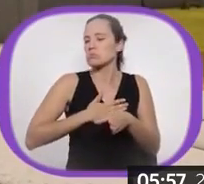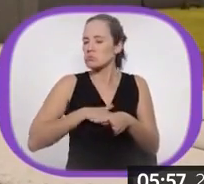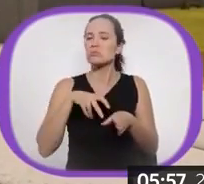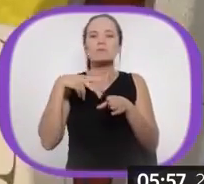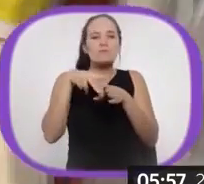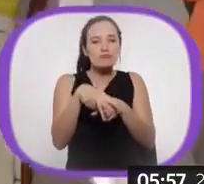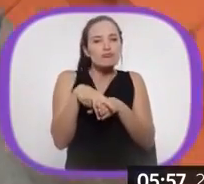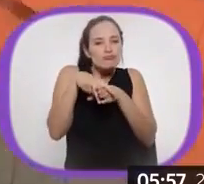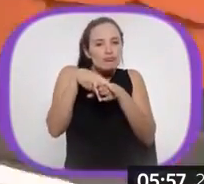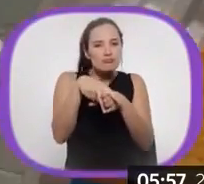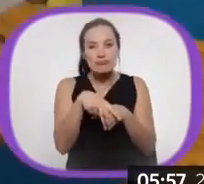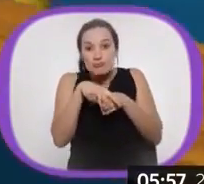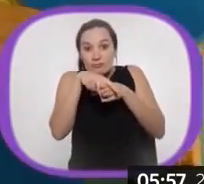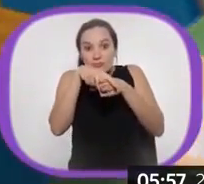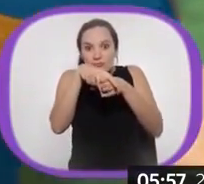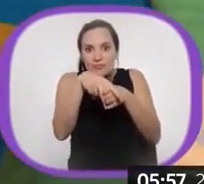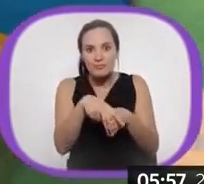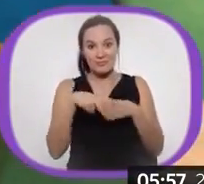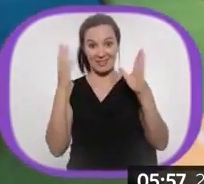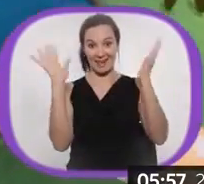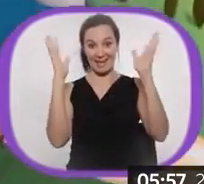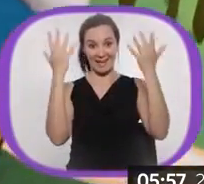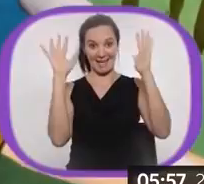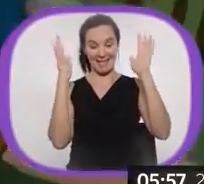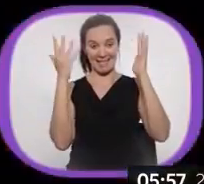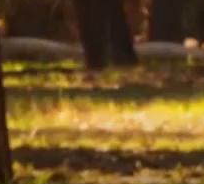actuar. ¡Hurra! ¡Hurra! ¡Hurra!